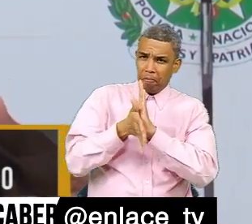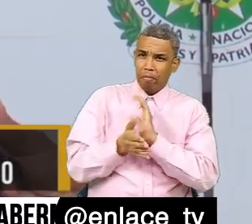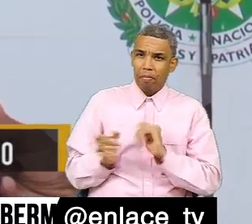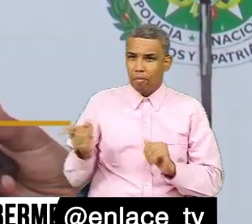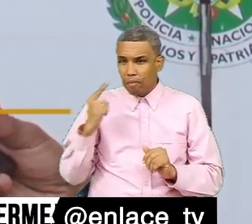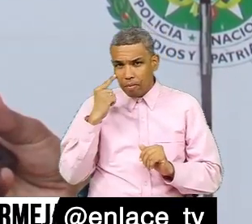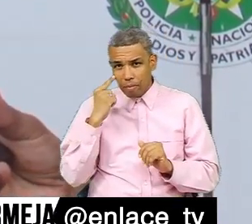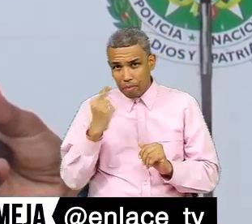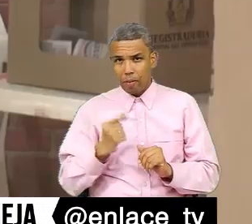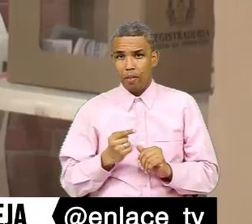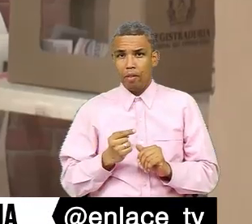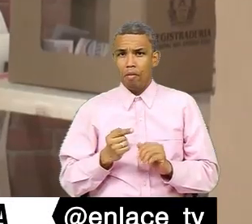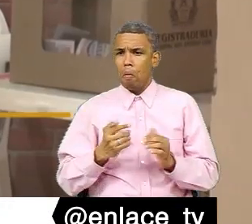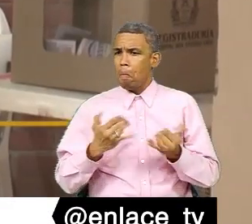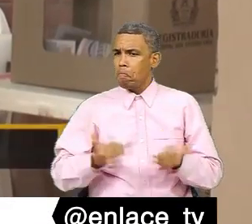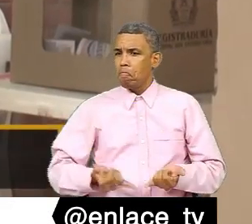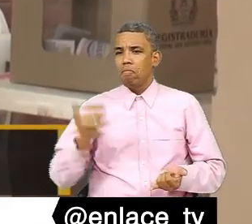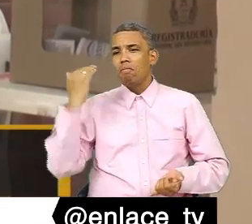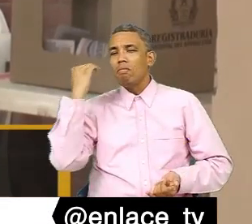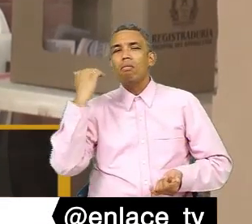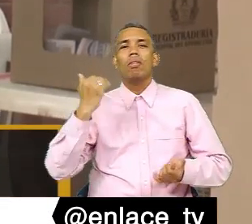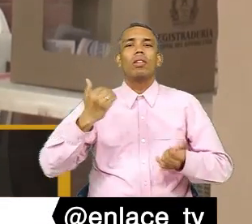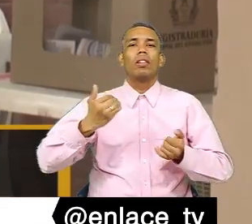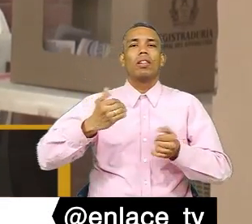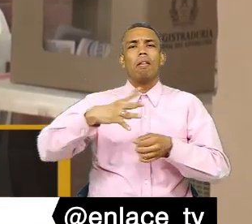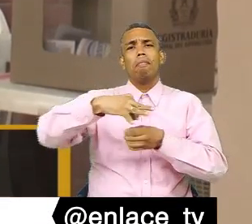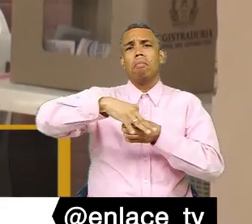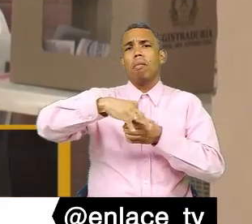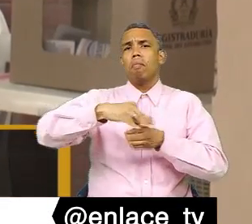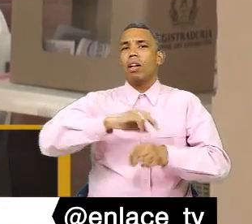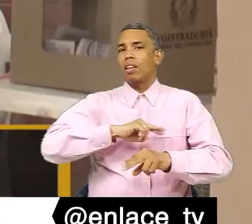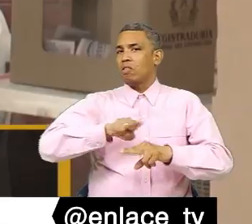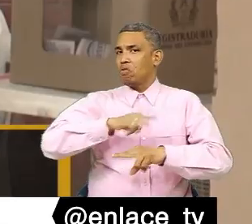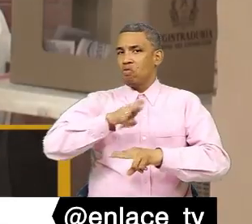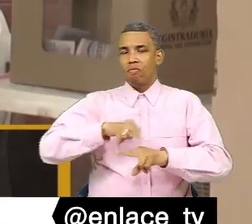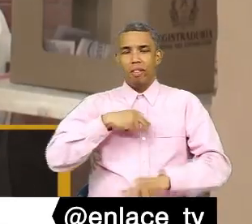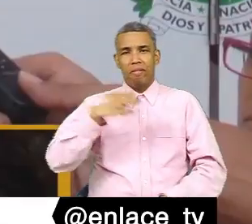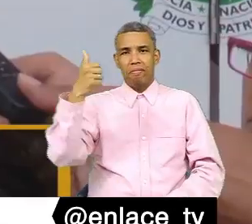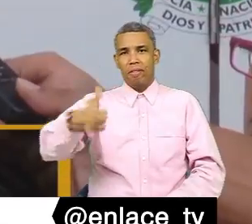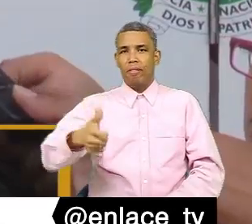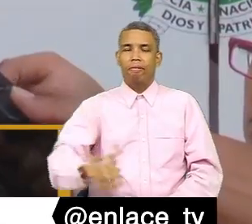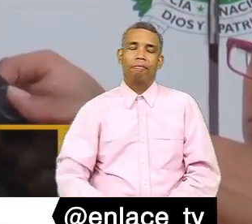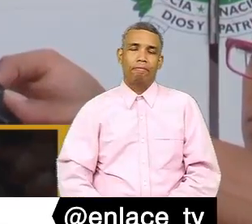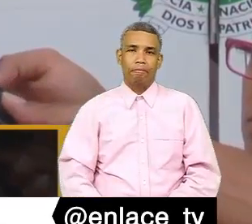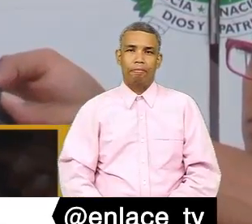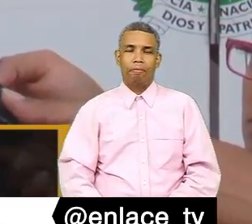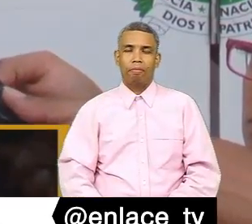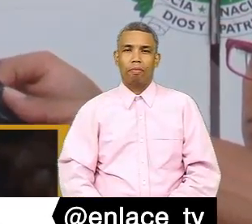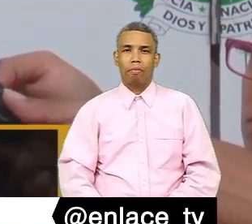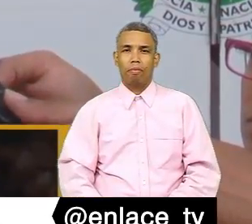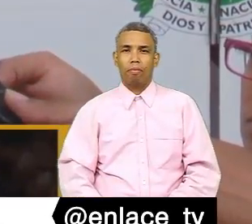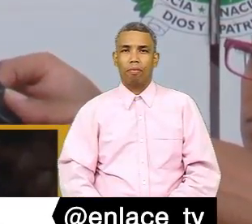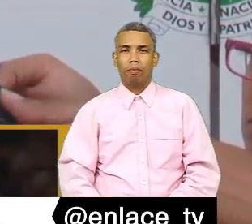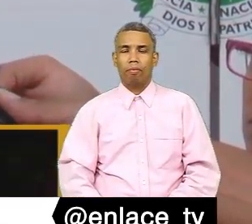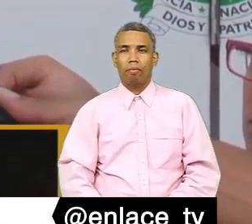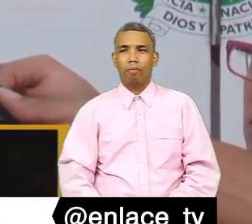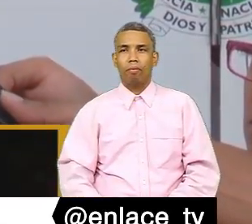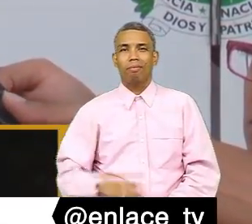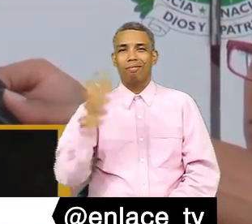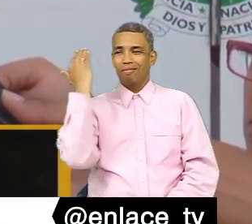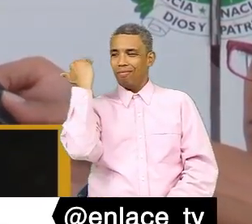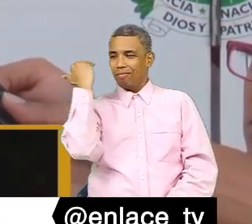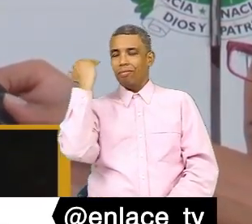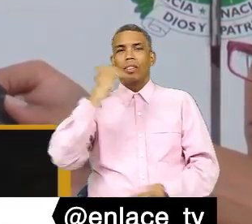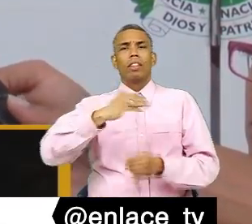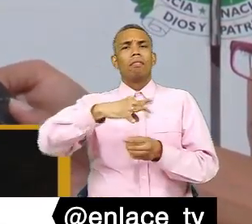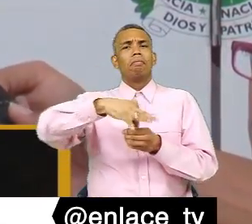ha destacado el comportamiento ciudadano durante la jornada del plebiscito el pasado domingo en su jurisdicción. Hemos advertido es que el día de ayer fue una